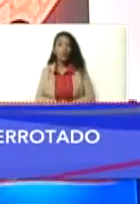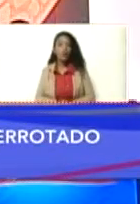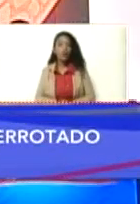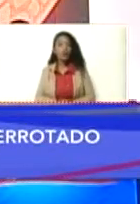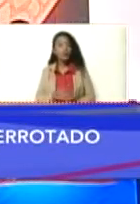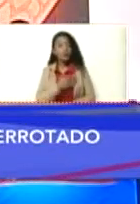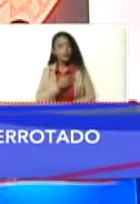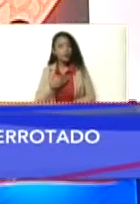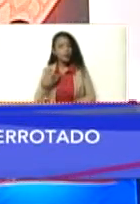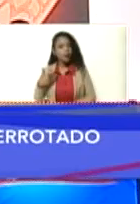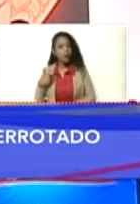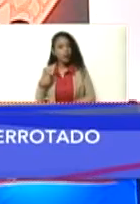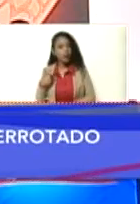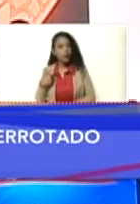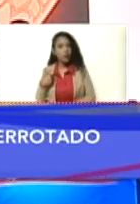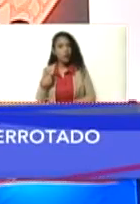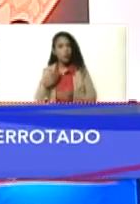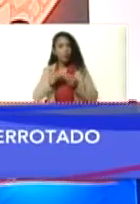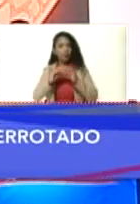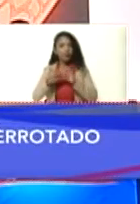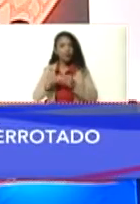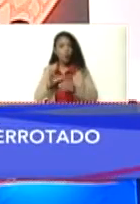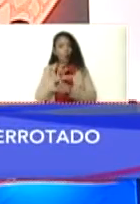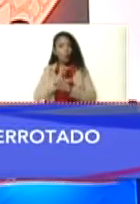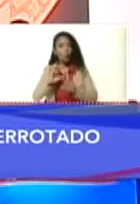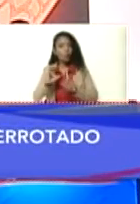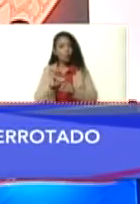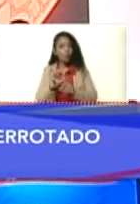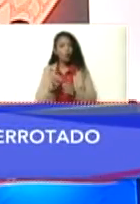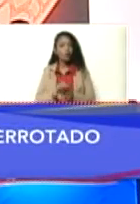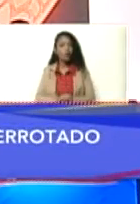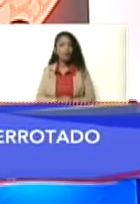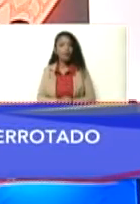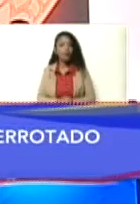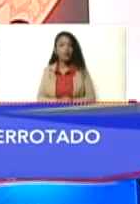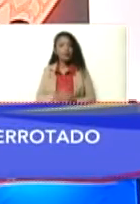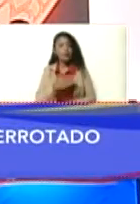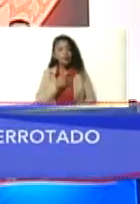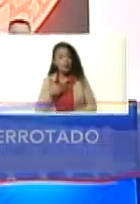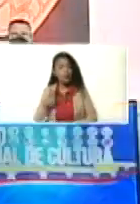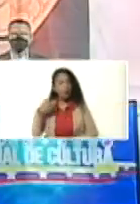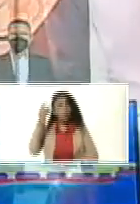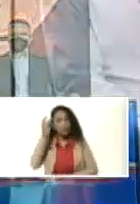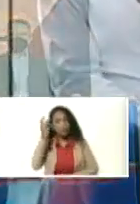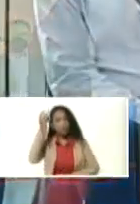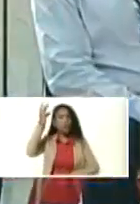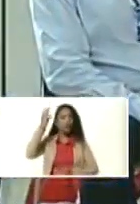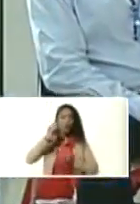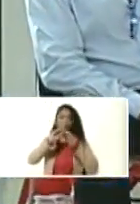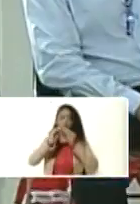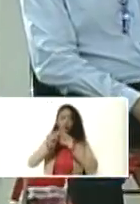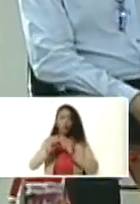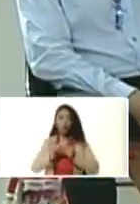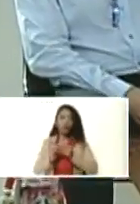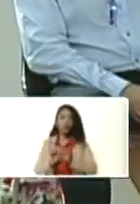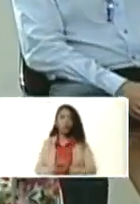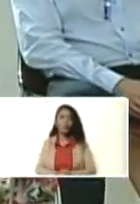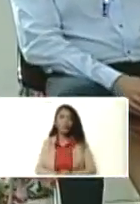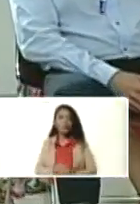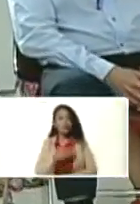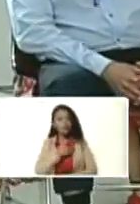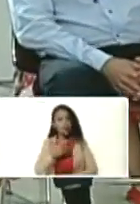queridos hacedores de cultura, queridos creadores, queridas creadoras,